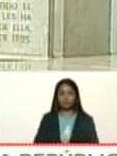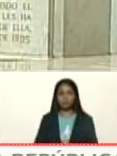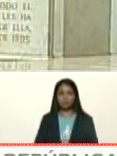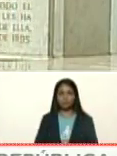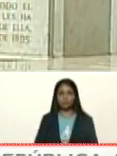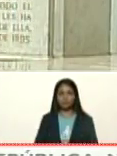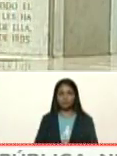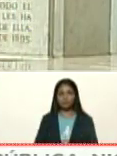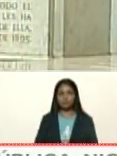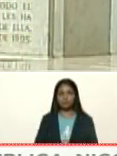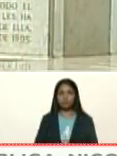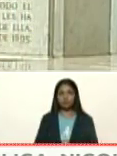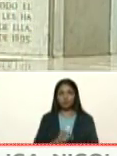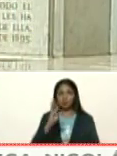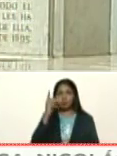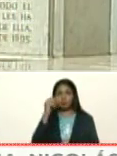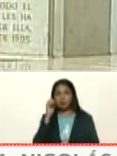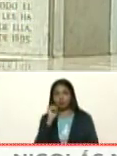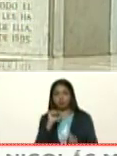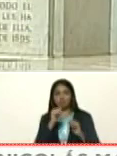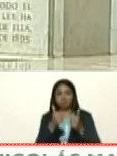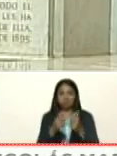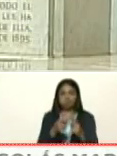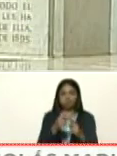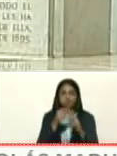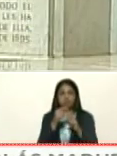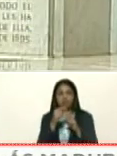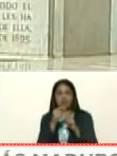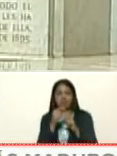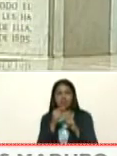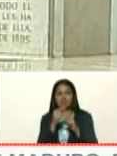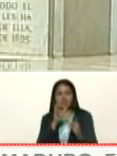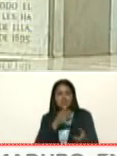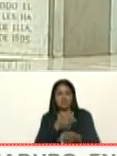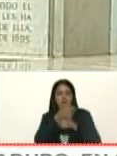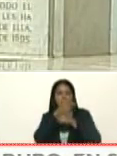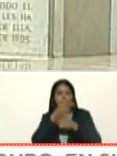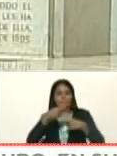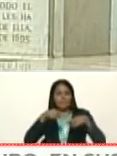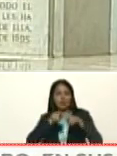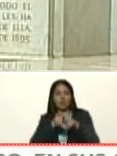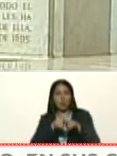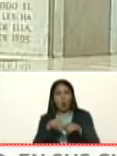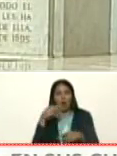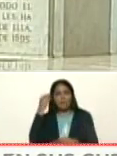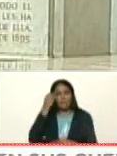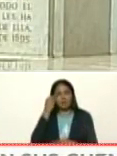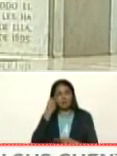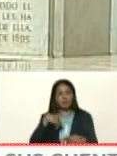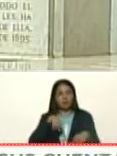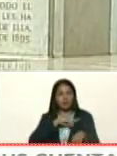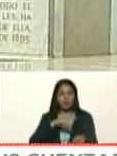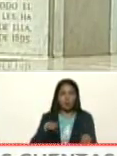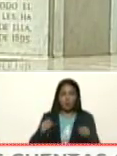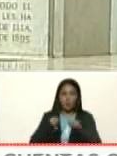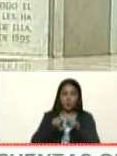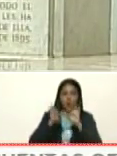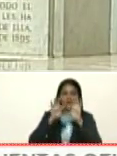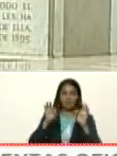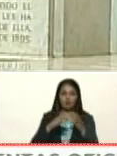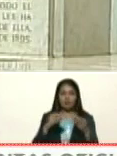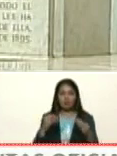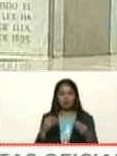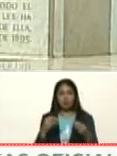La superioridad numérica, la superioridad de armas, de logística, de avituallamiento de las tropas